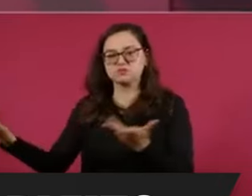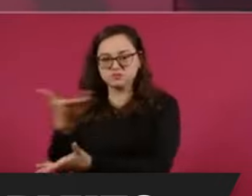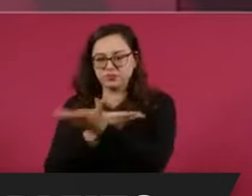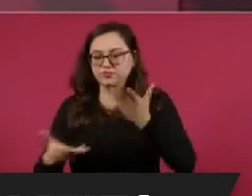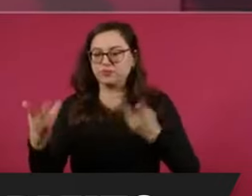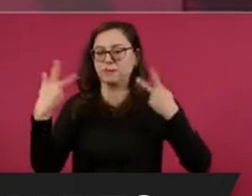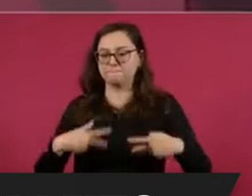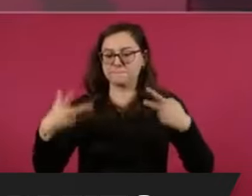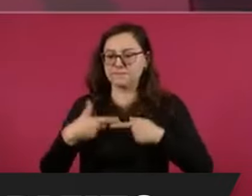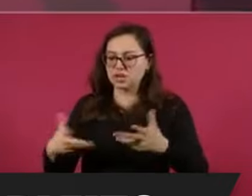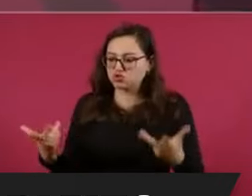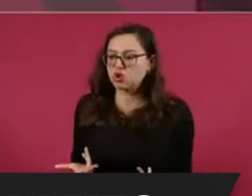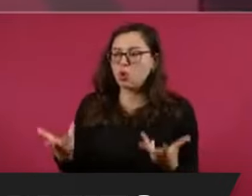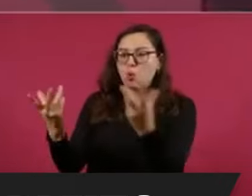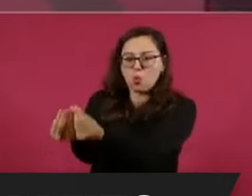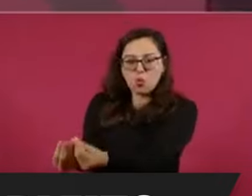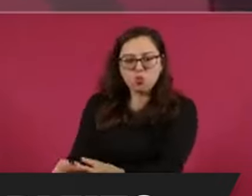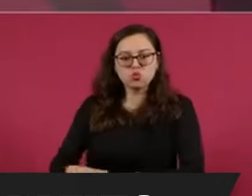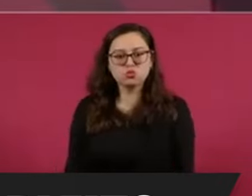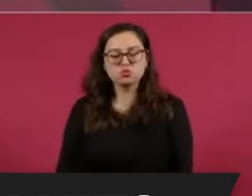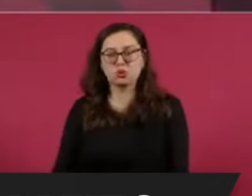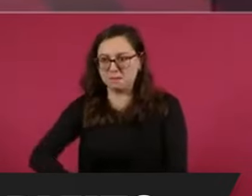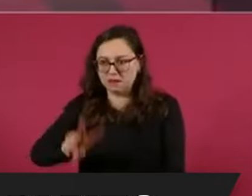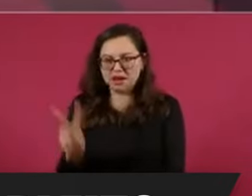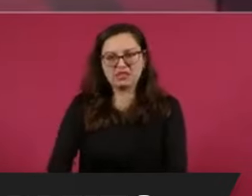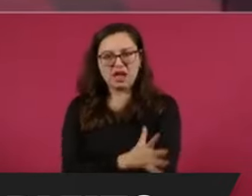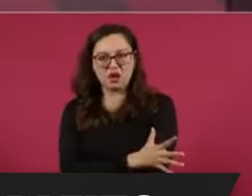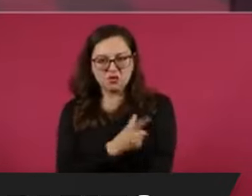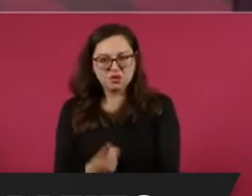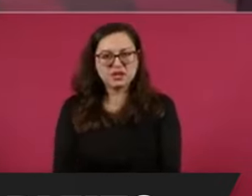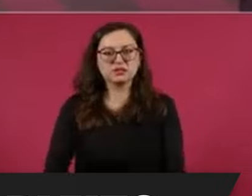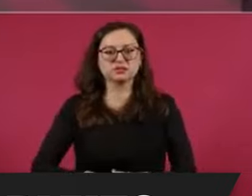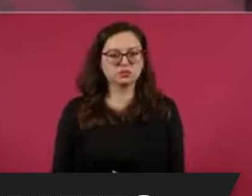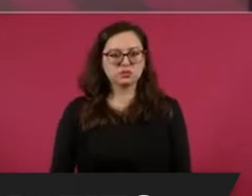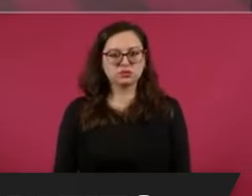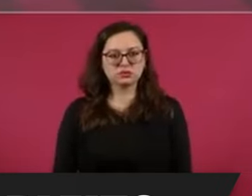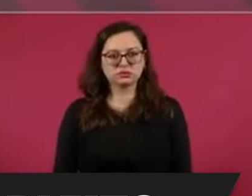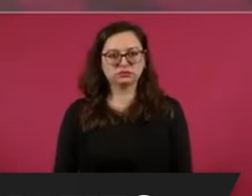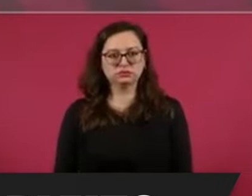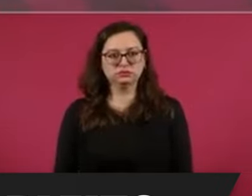cercano al pueblo, apegado a la verdad,